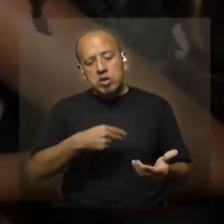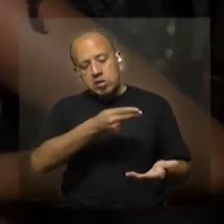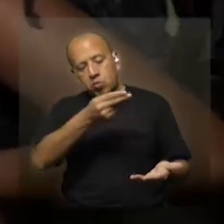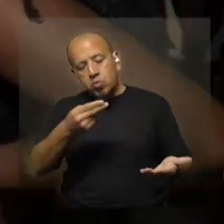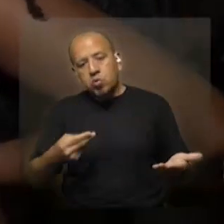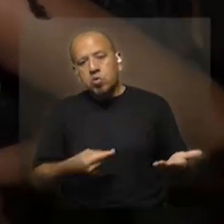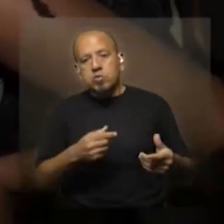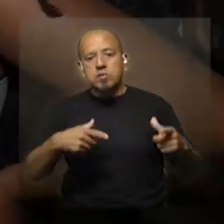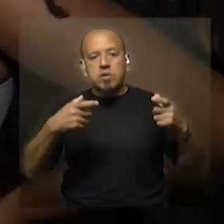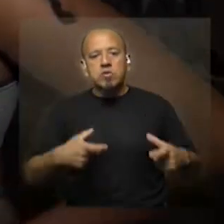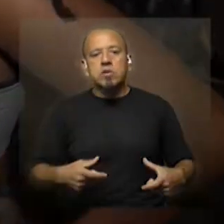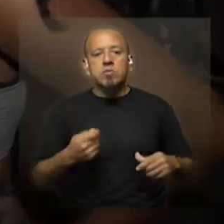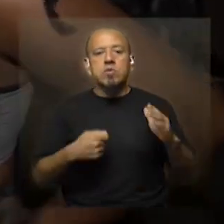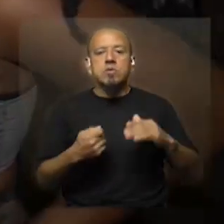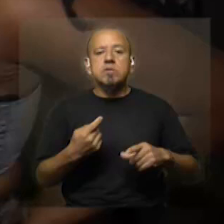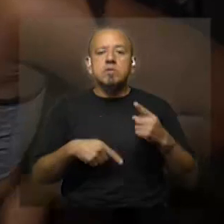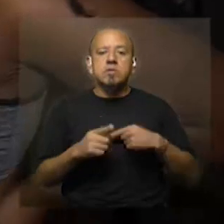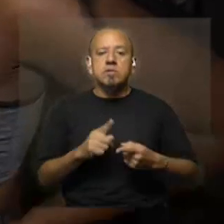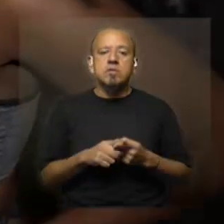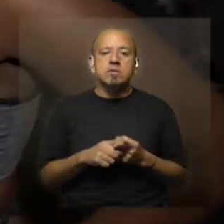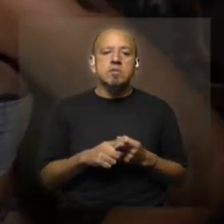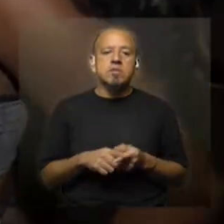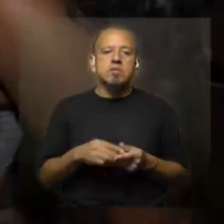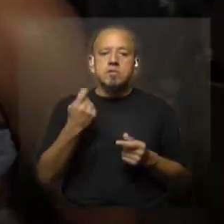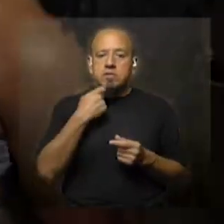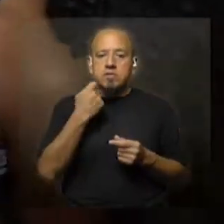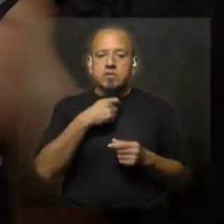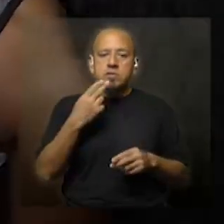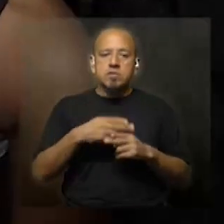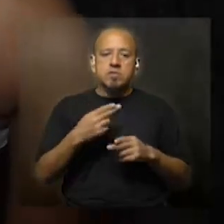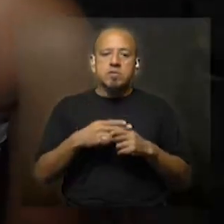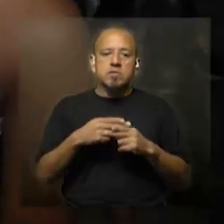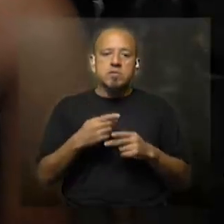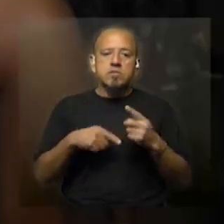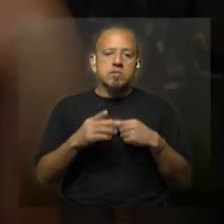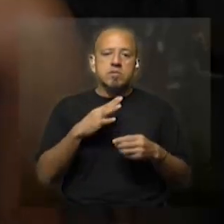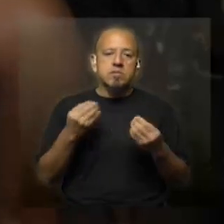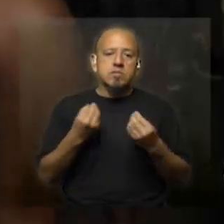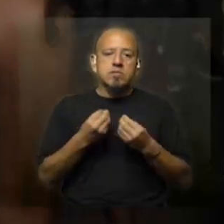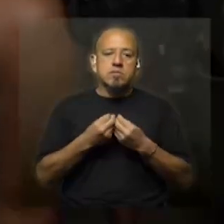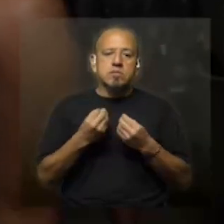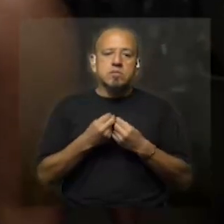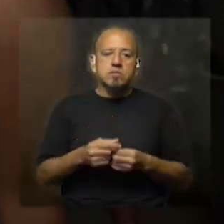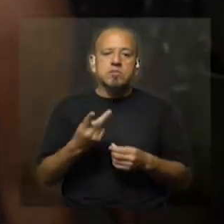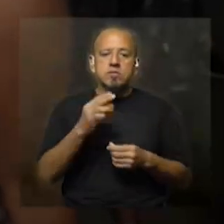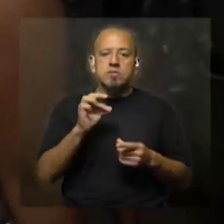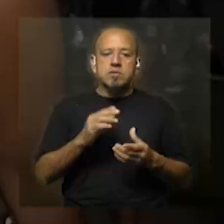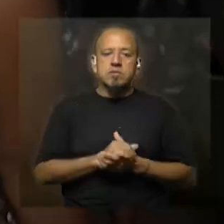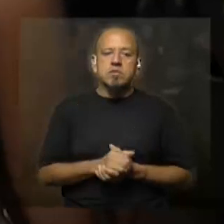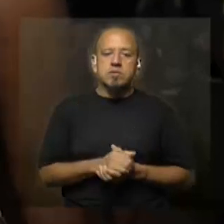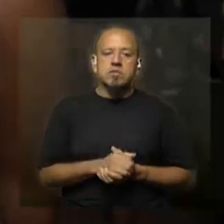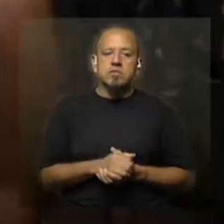eso. Y así, bueno, me faltan nombres incluso, pero somos un montón. Somos como 20 quizás. Y se